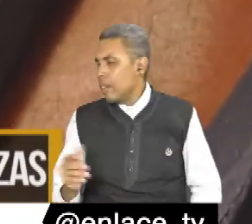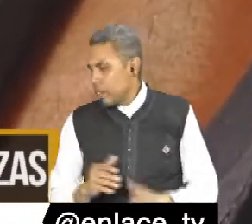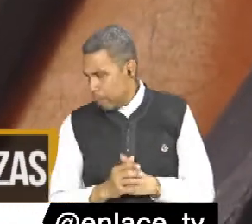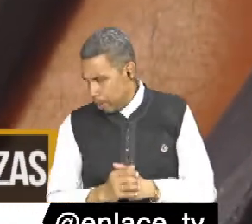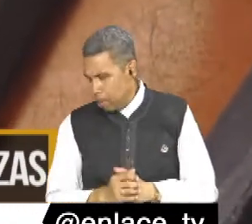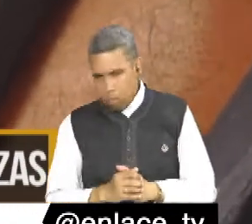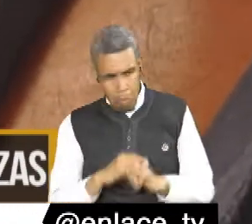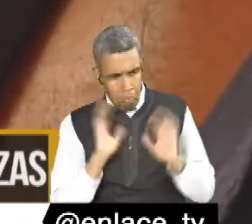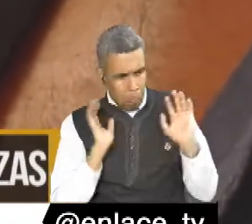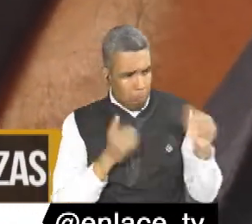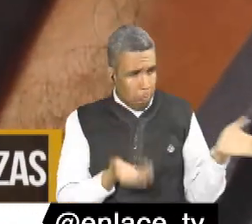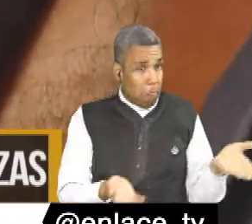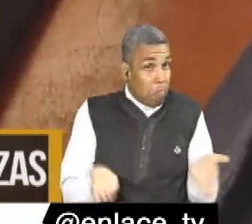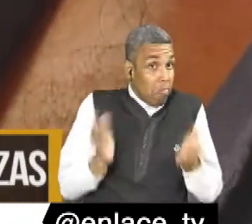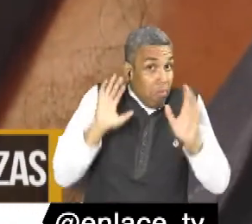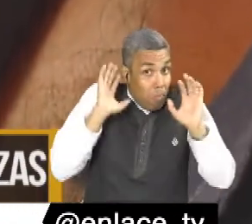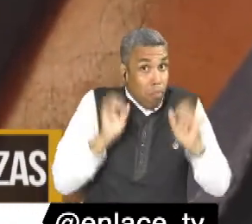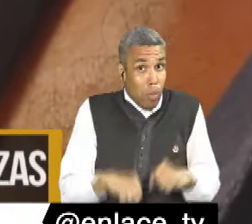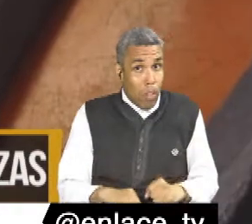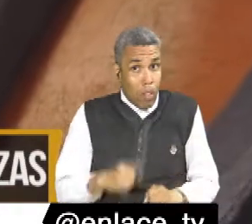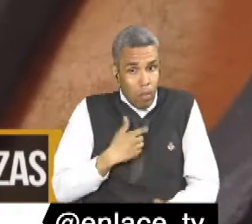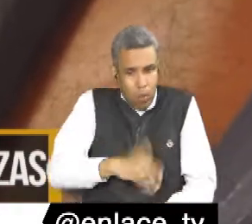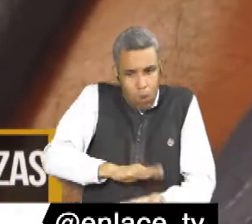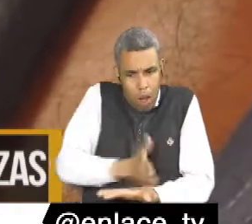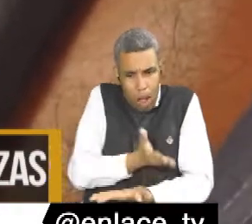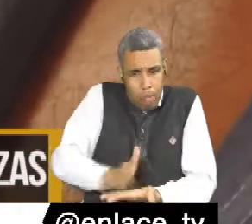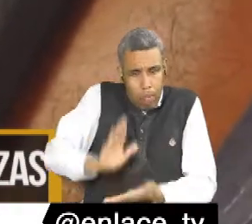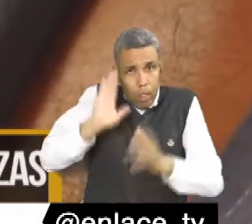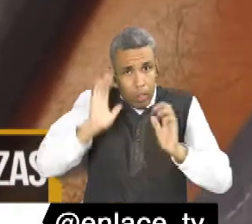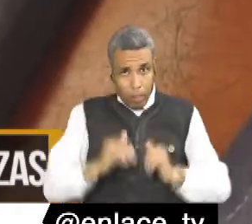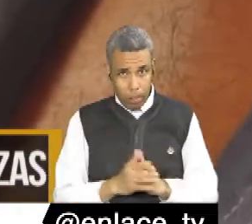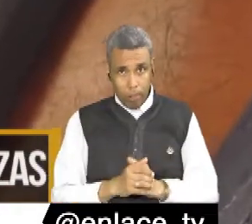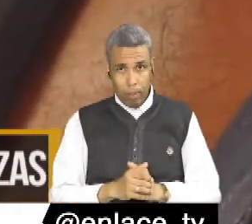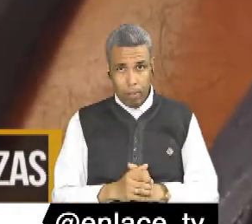hacer uno? Entonces uno es el que lleva la peor parte